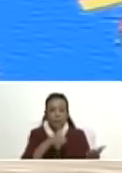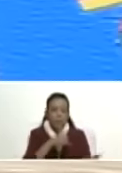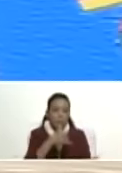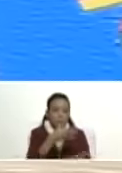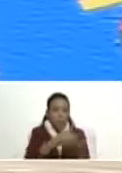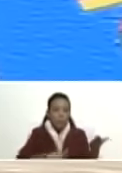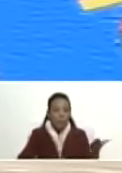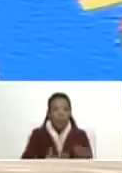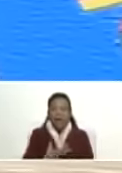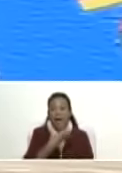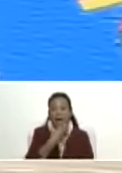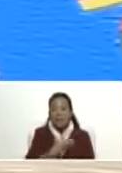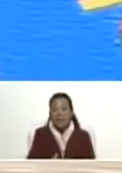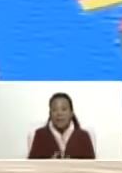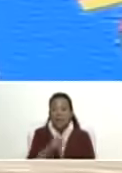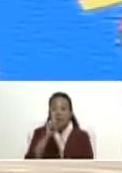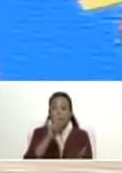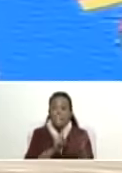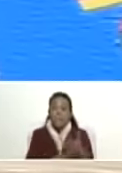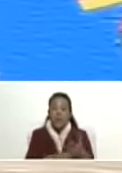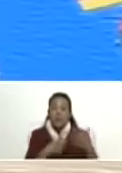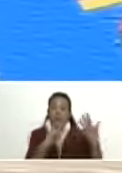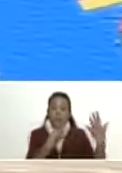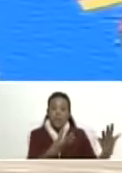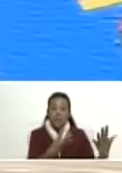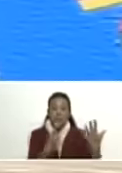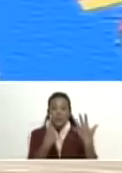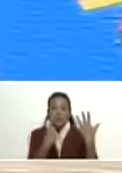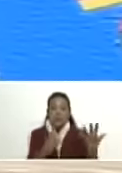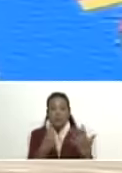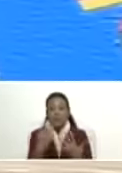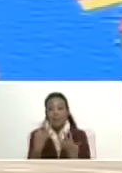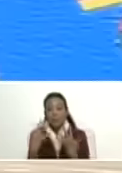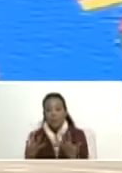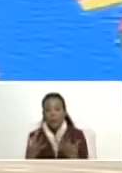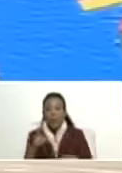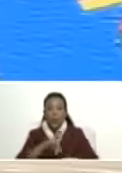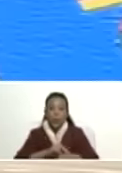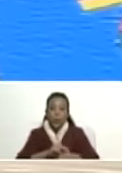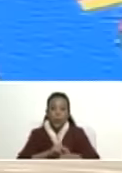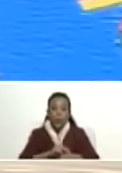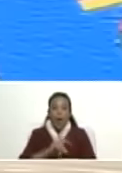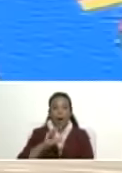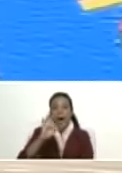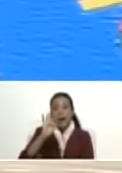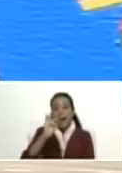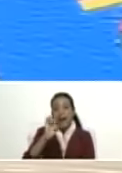En diciembre de 1968 gana la presidencia de la República el doctor Rafael Caldera